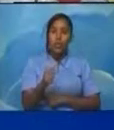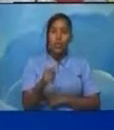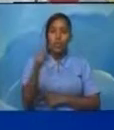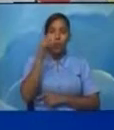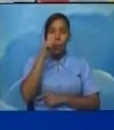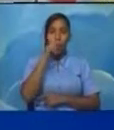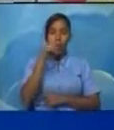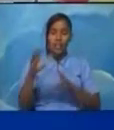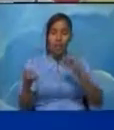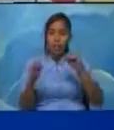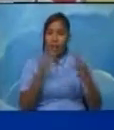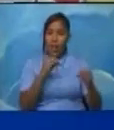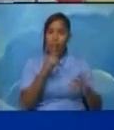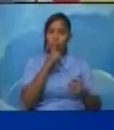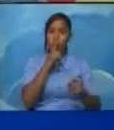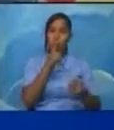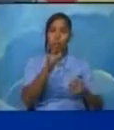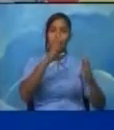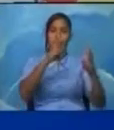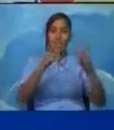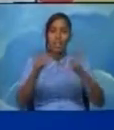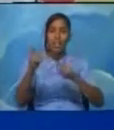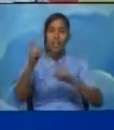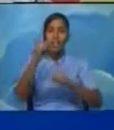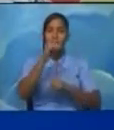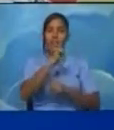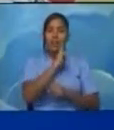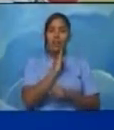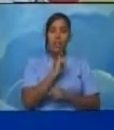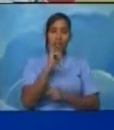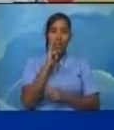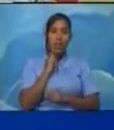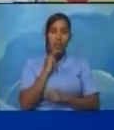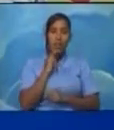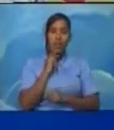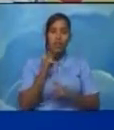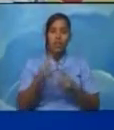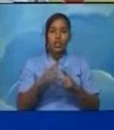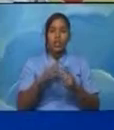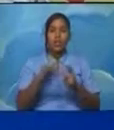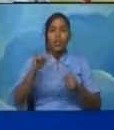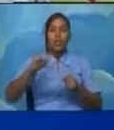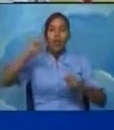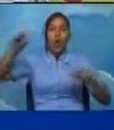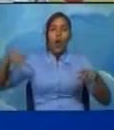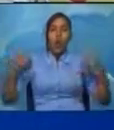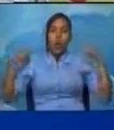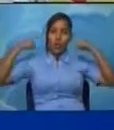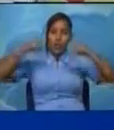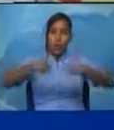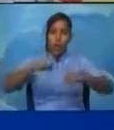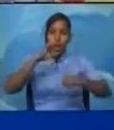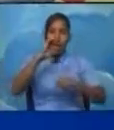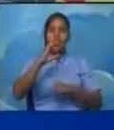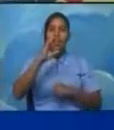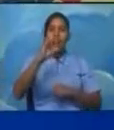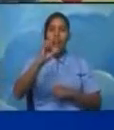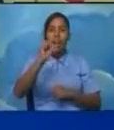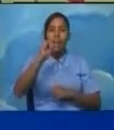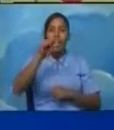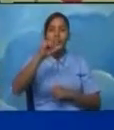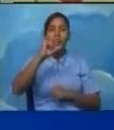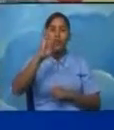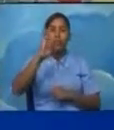hablaron mal, ay, ay, ay, se levantó Josué y Caleb y los pusieron en su puesto. Les